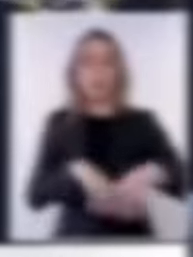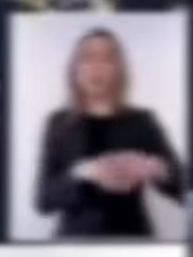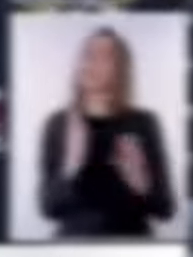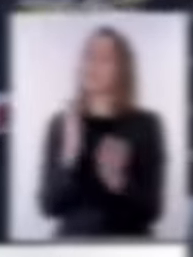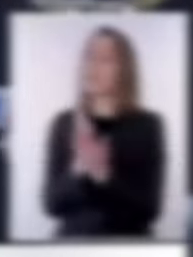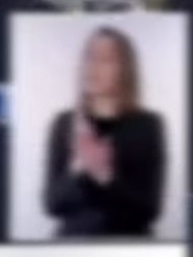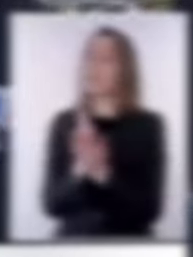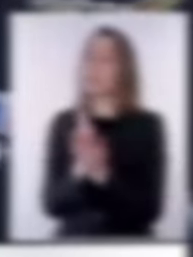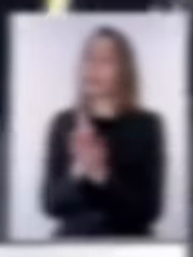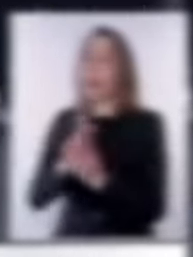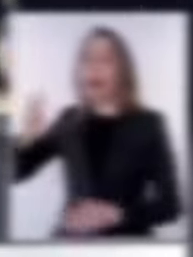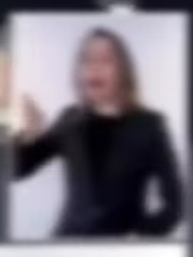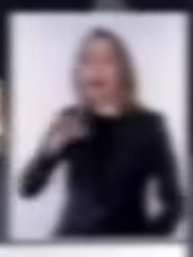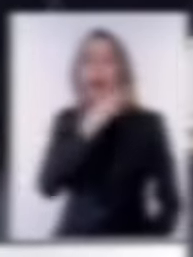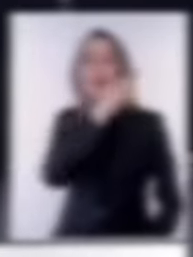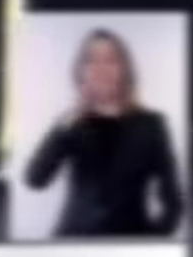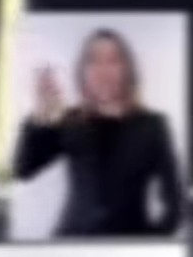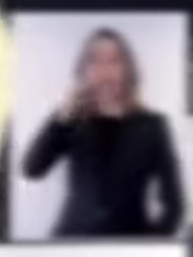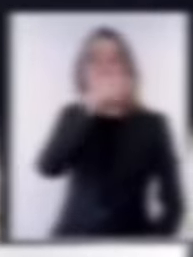La Escuela de Aviación.